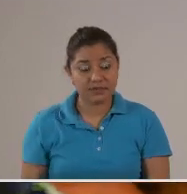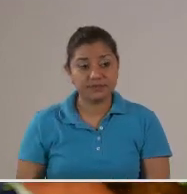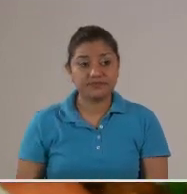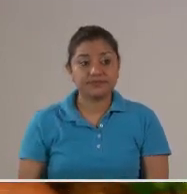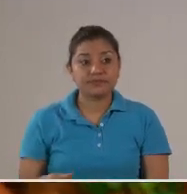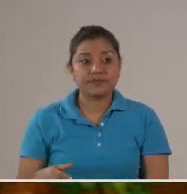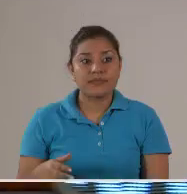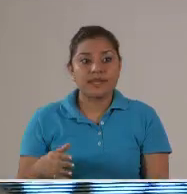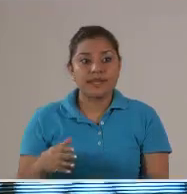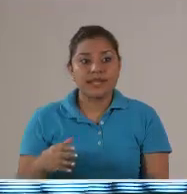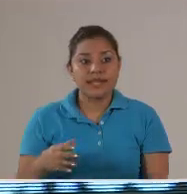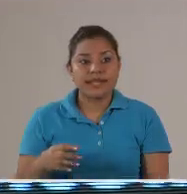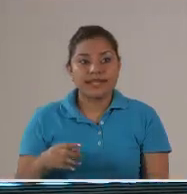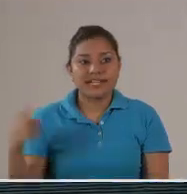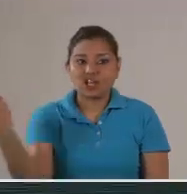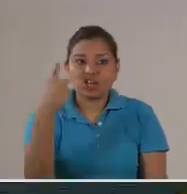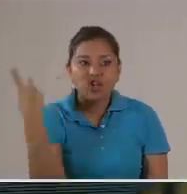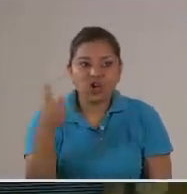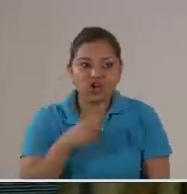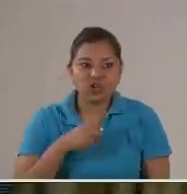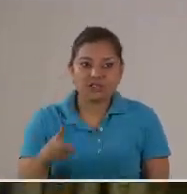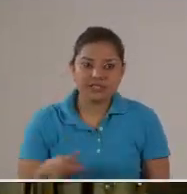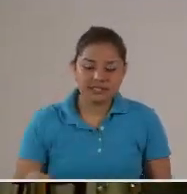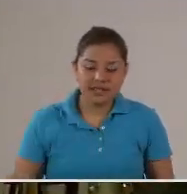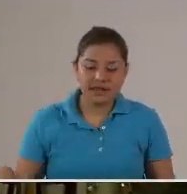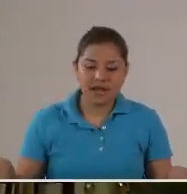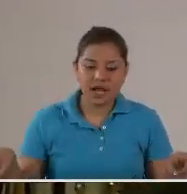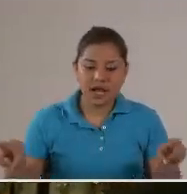que dice que estaban todos